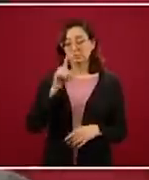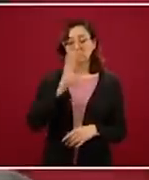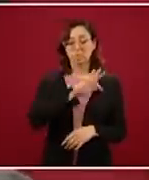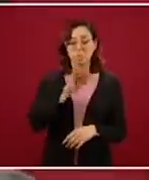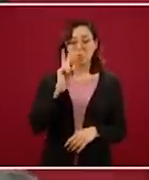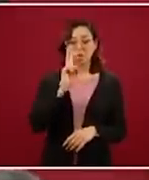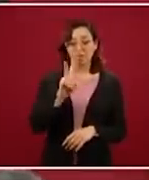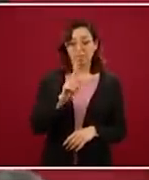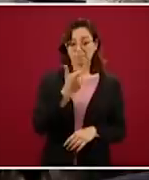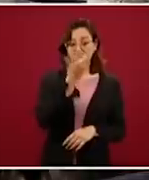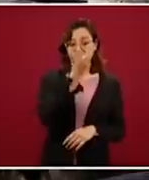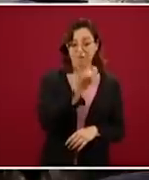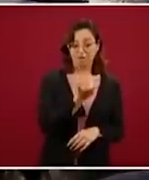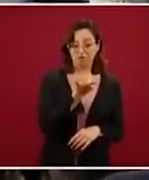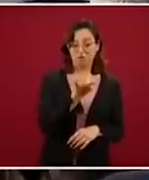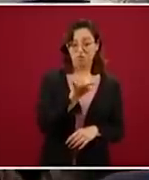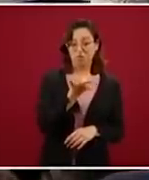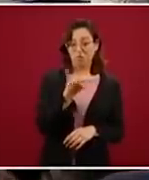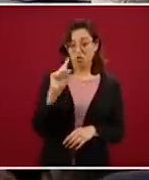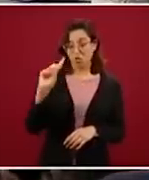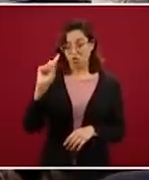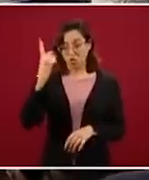Pero miren esto.